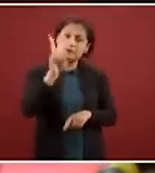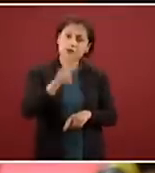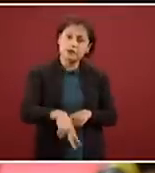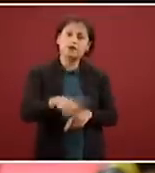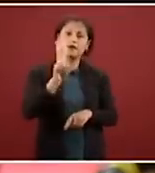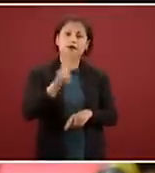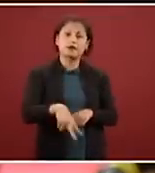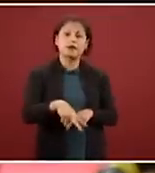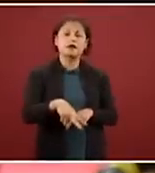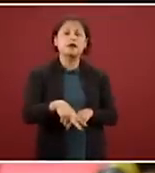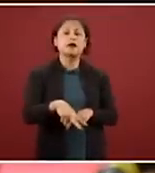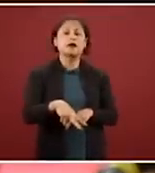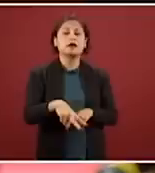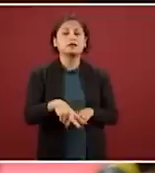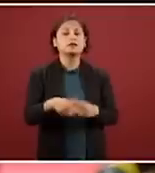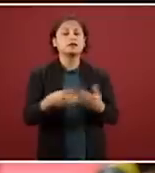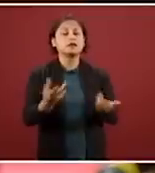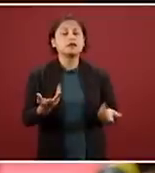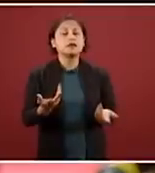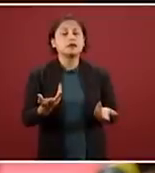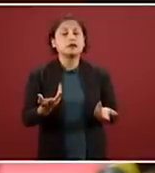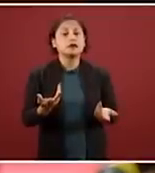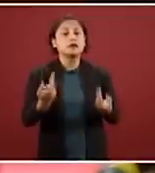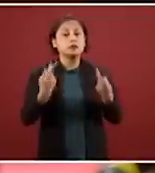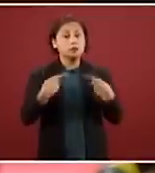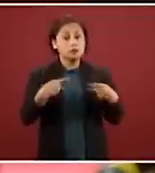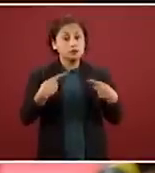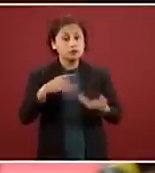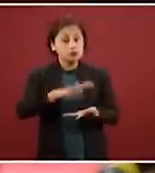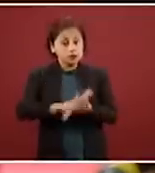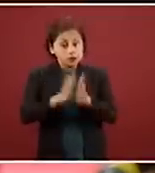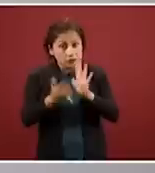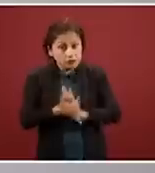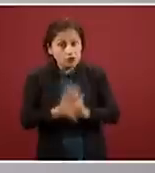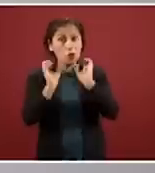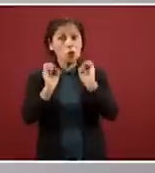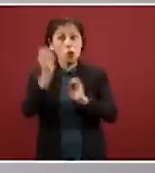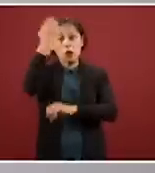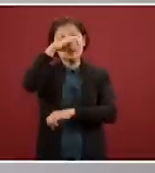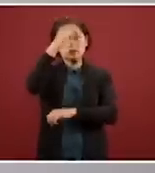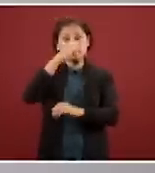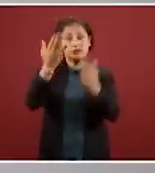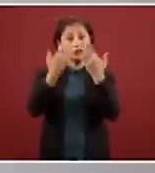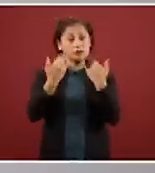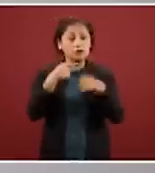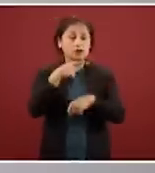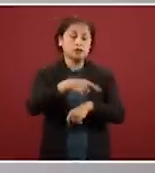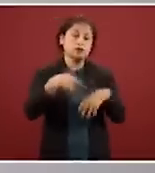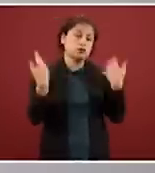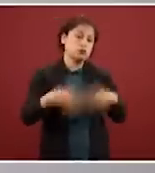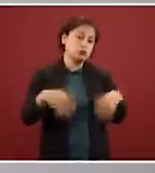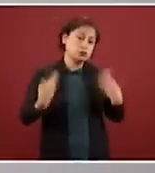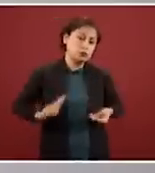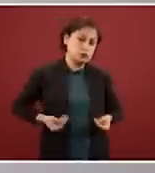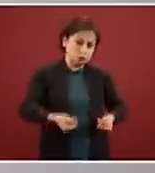esta inexperiencia o complicidad de los nuevos diputados. Esto en el caso de que se diera, como tú